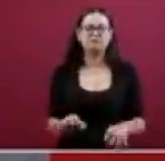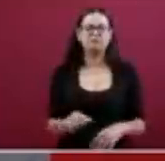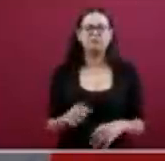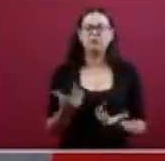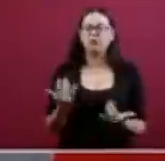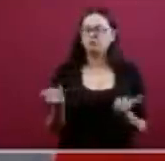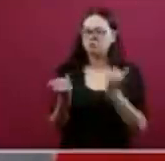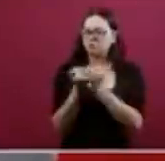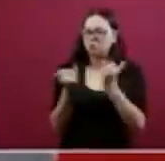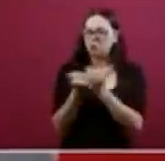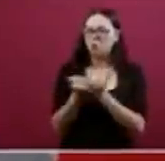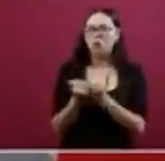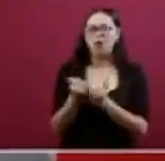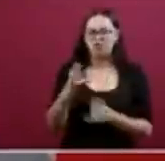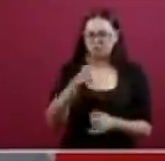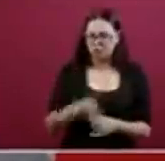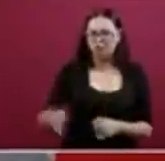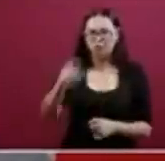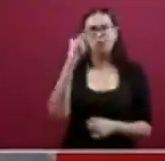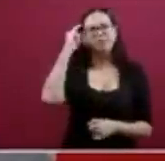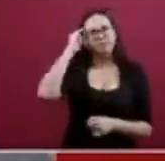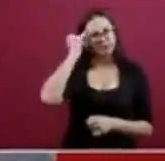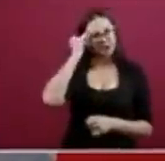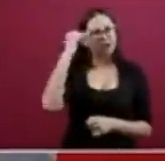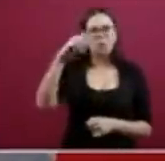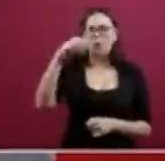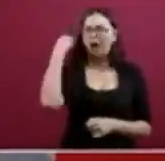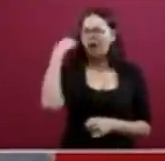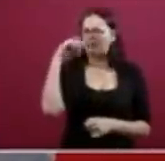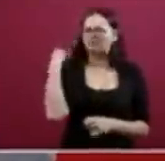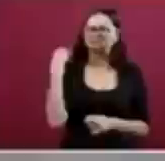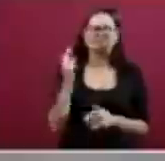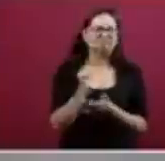indígenas de Oaxaca. Se